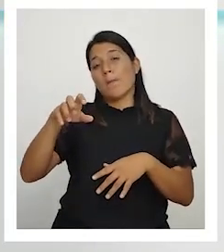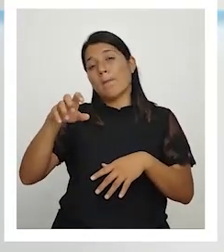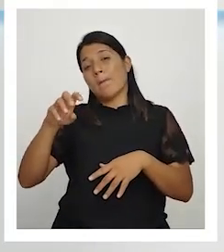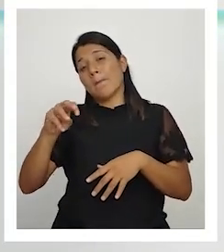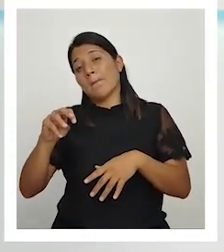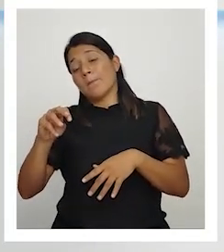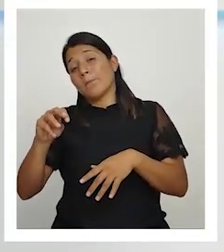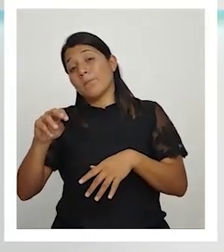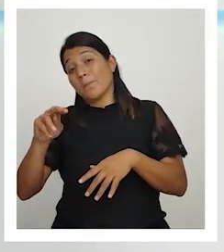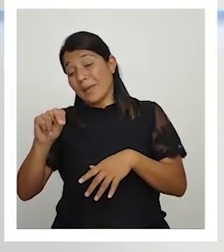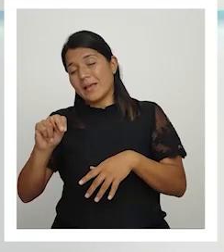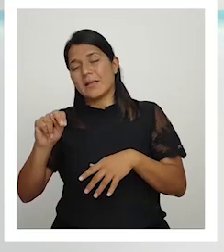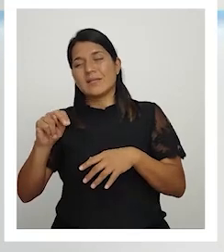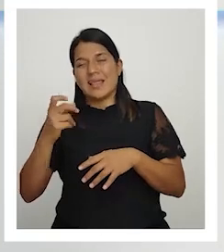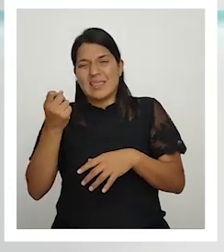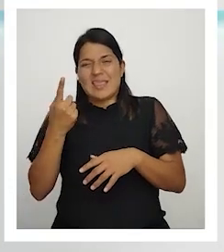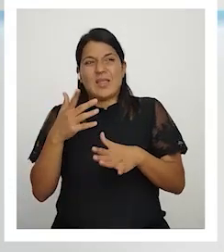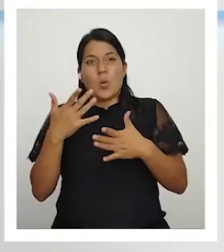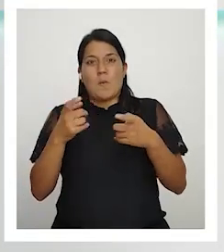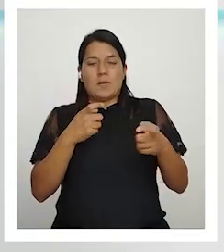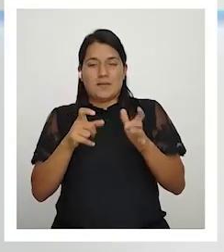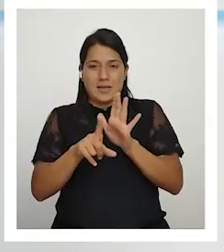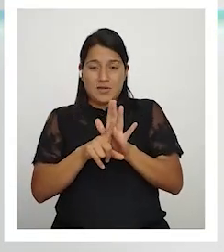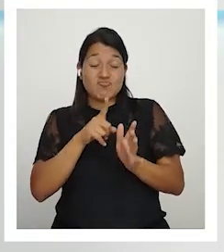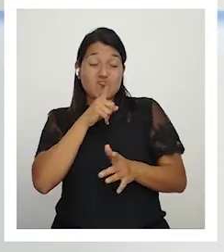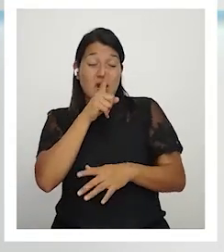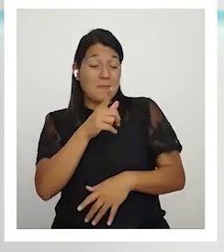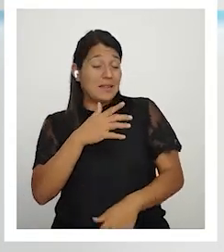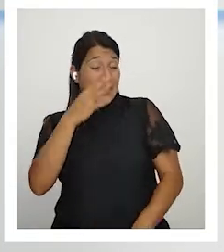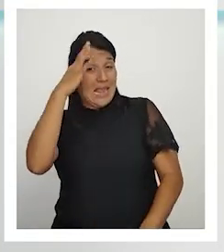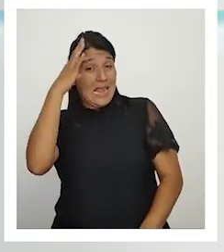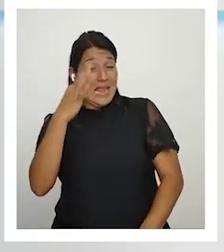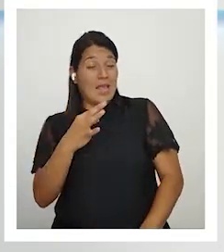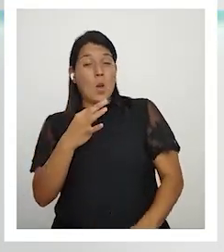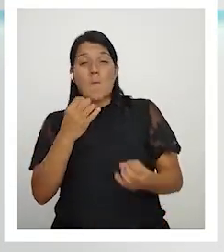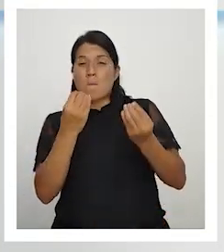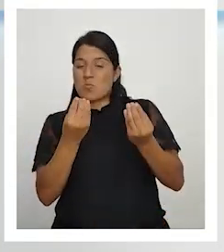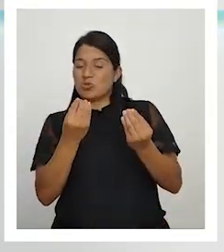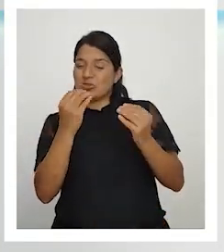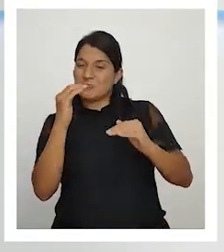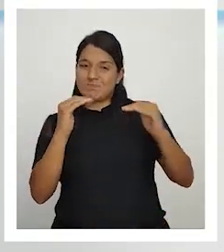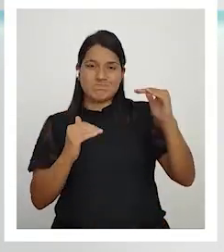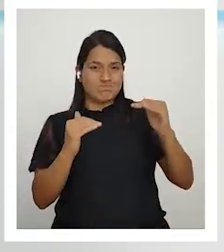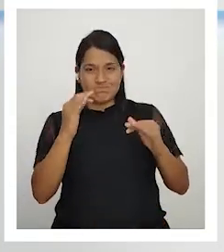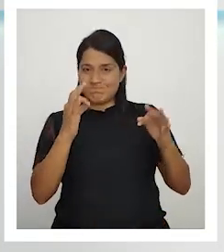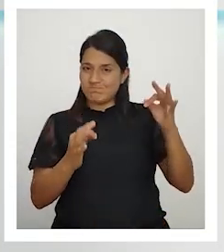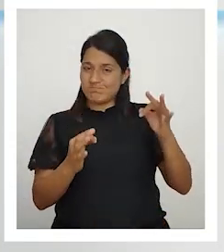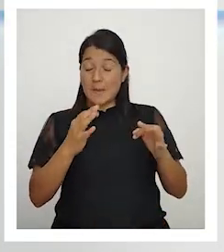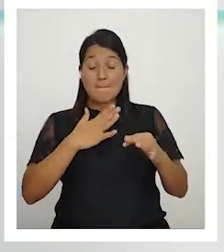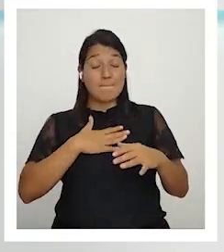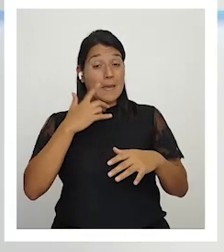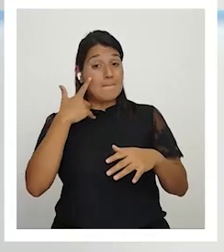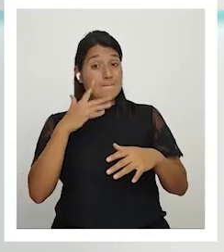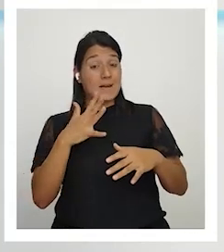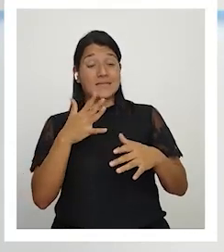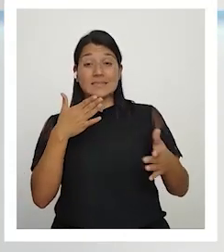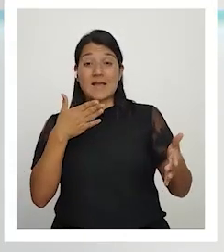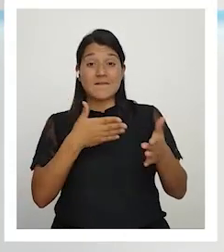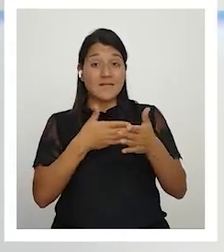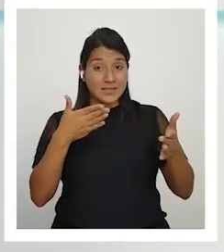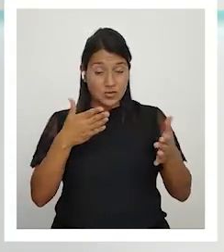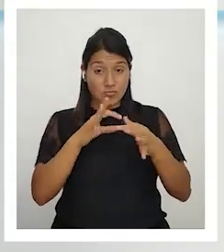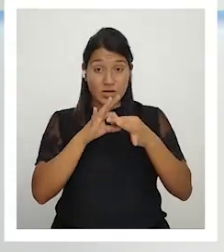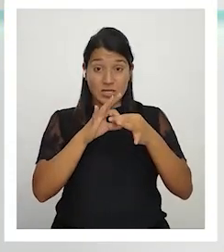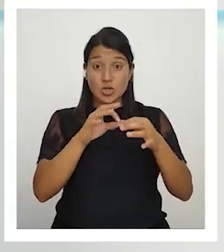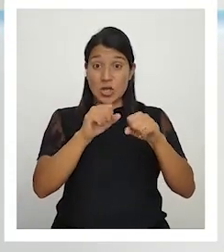general nos parece que hay mucha desproporcionalidad. Me parece que hay una afectación sobre el